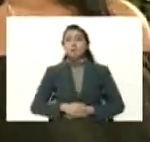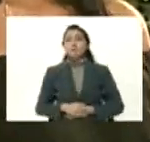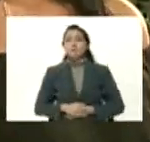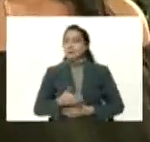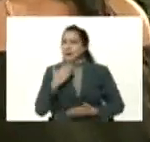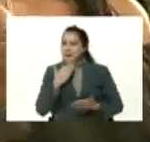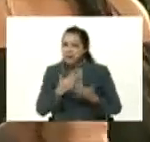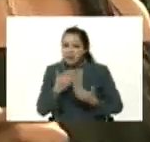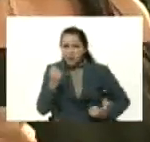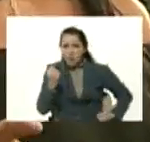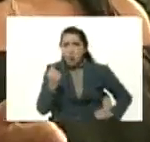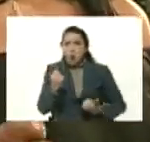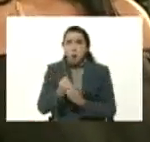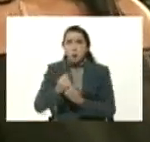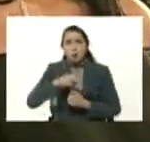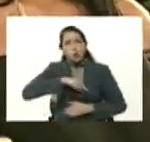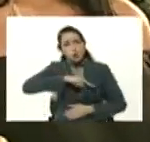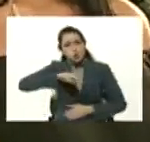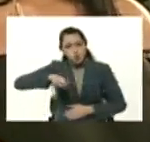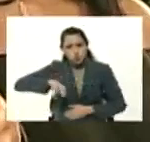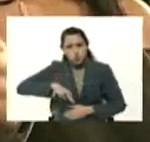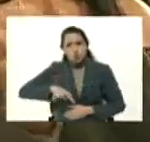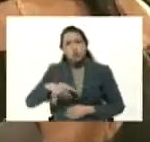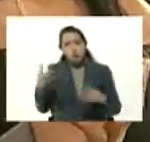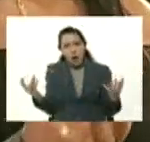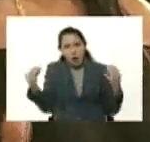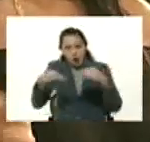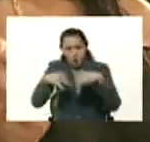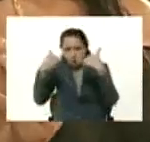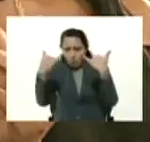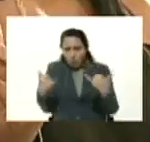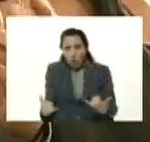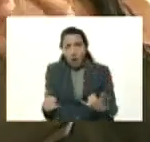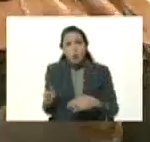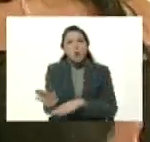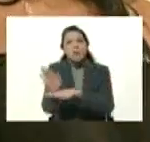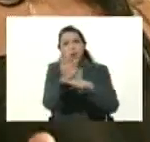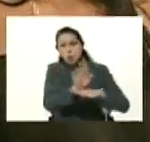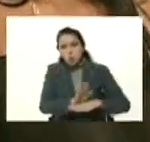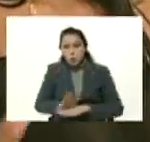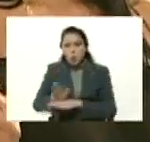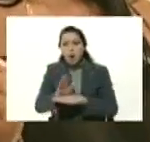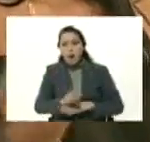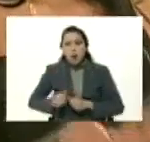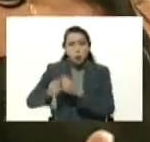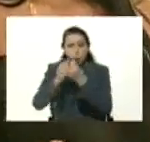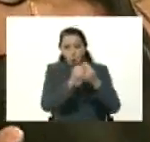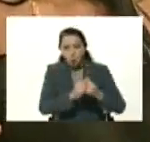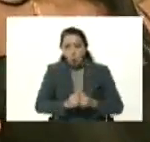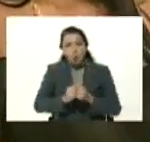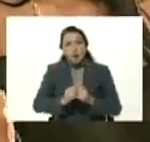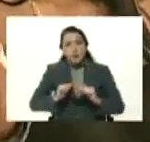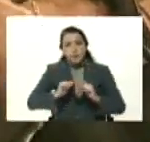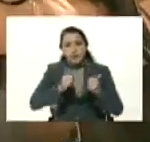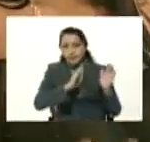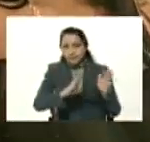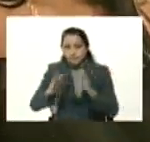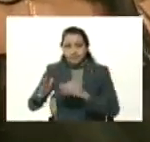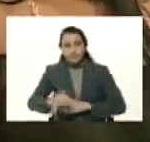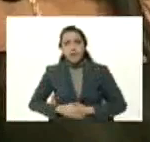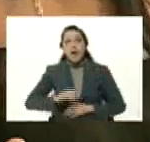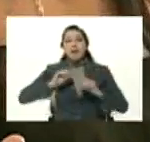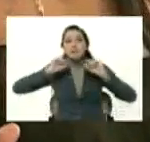agradecemos todo el apoyo, estamos muy de acuerdo con ahorita el tema de la protección a la producción primaria, sobre todo en el caso del maíz.